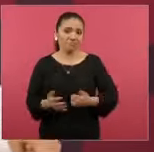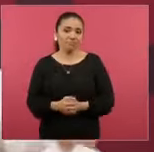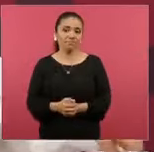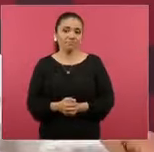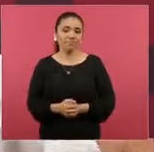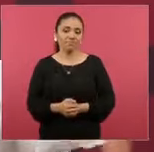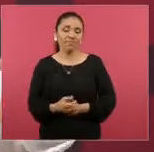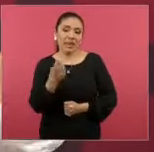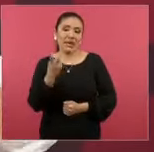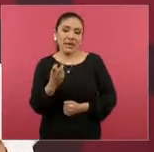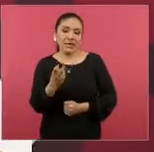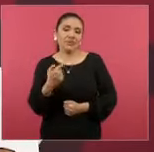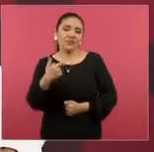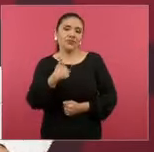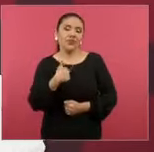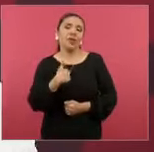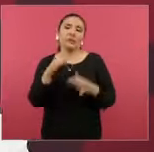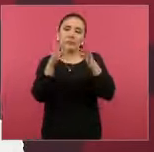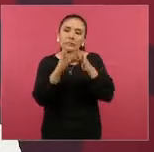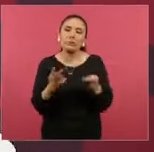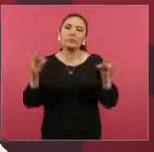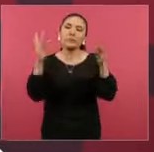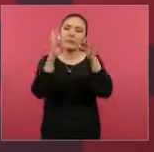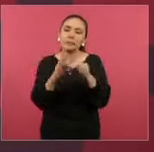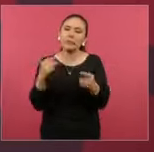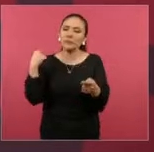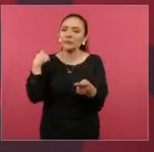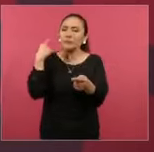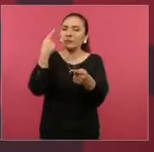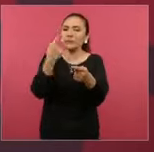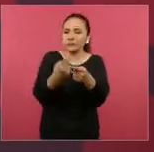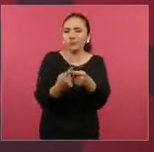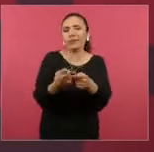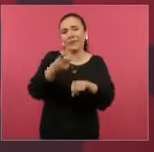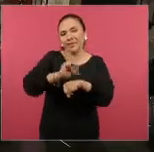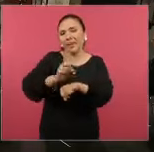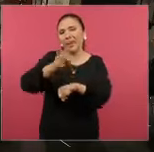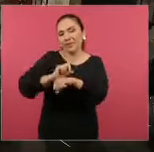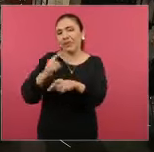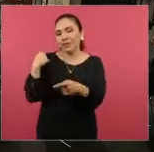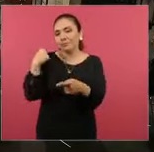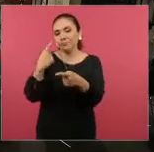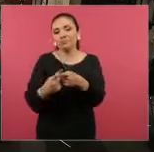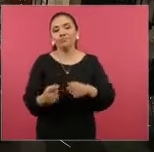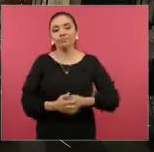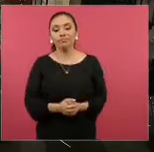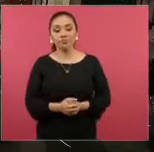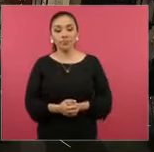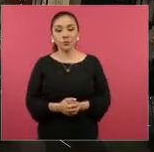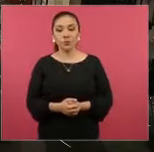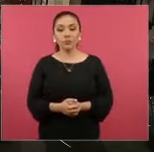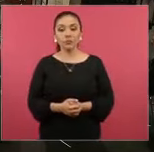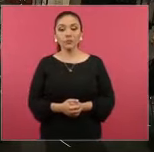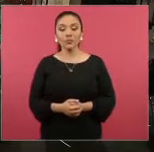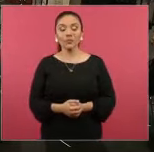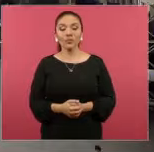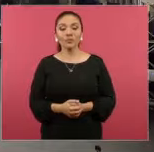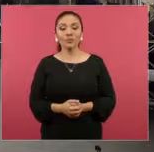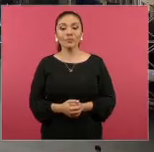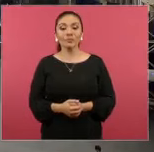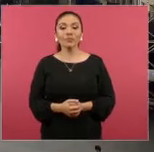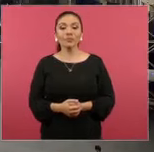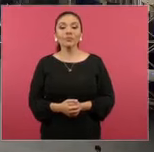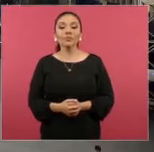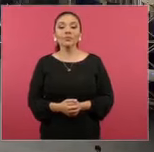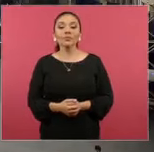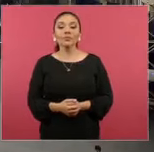es lo que hemos estado explicándoles durante estos días. Antes de darle la palabra a